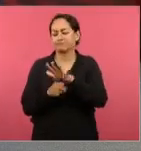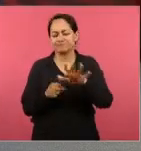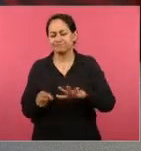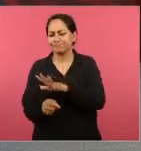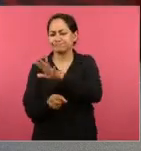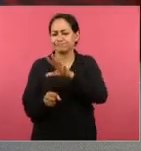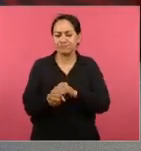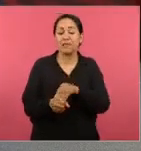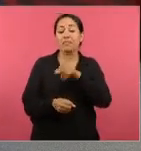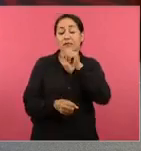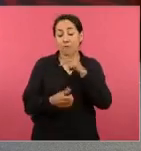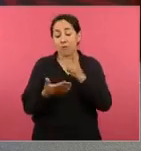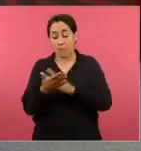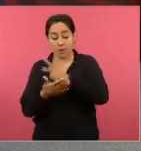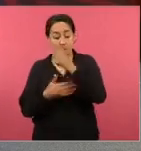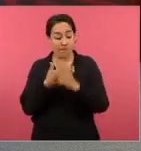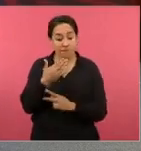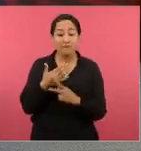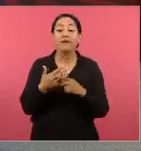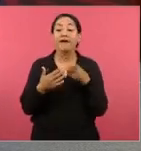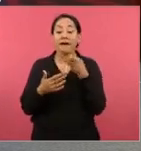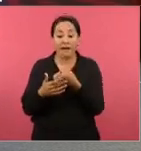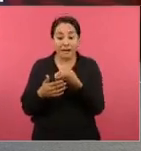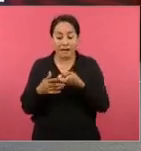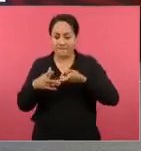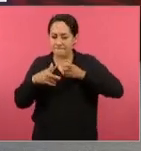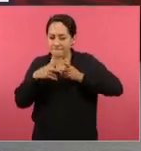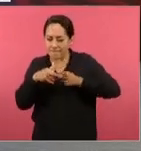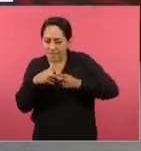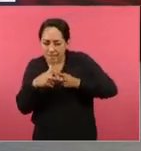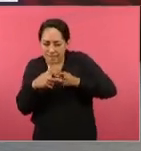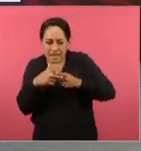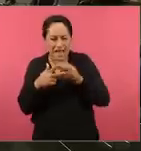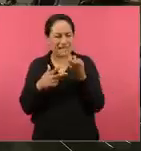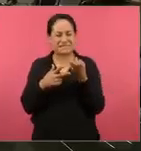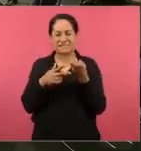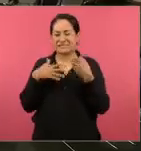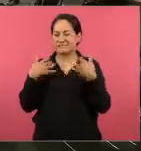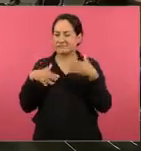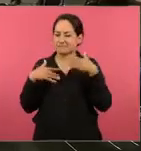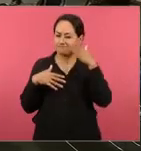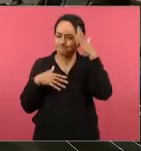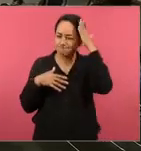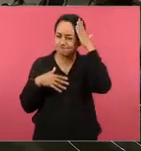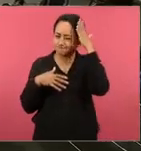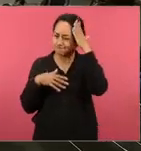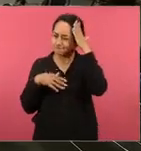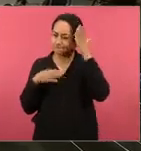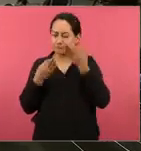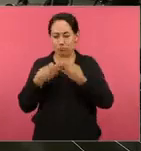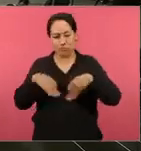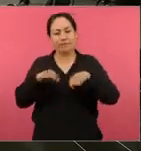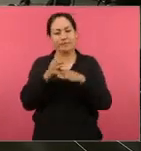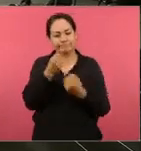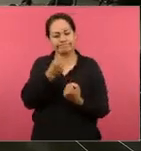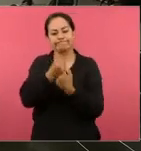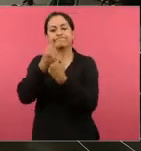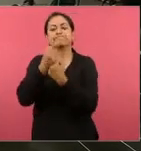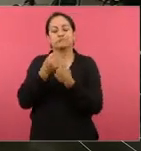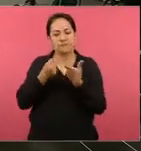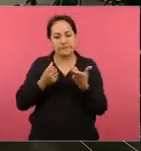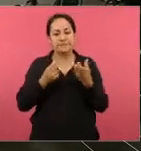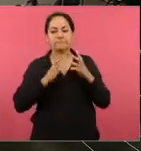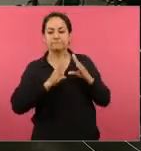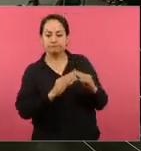educativos. Matemática es la matemática básica que a ese nivel,